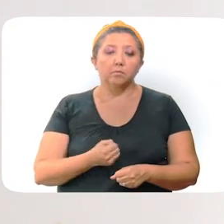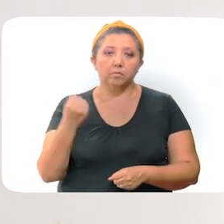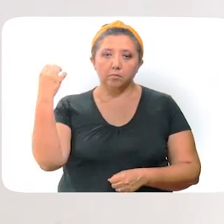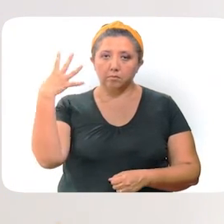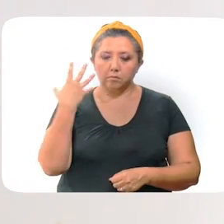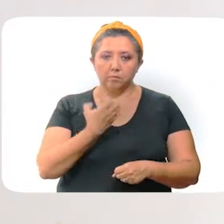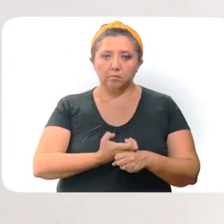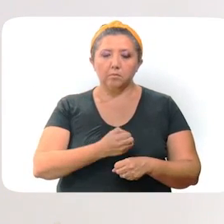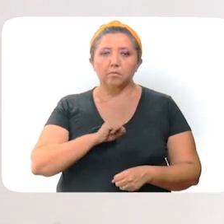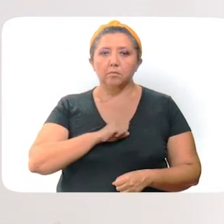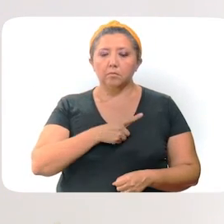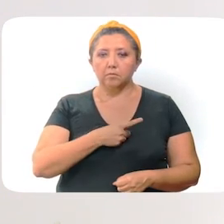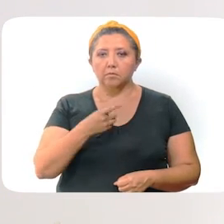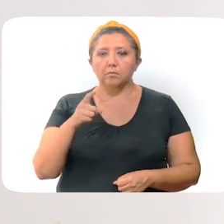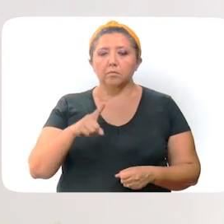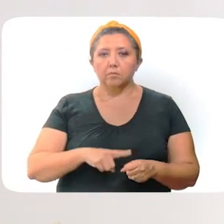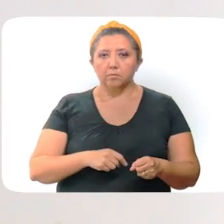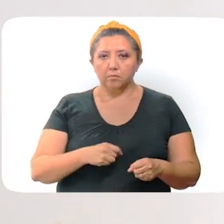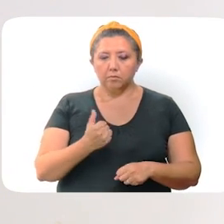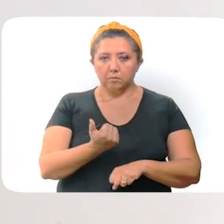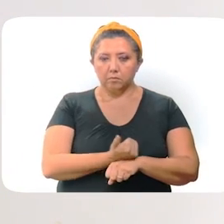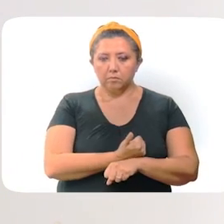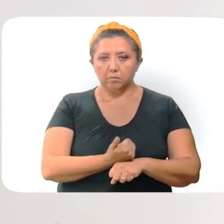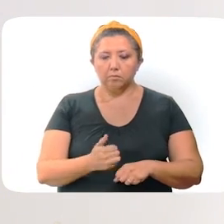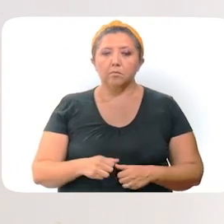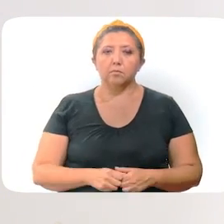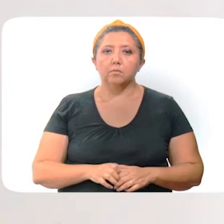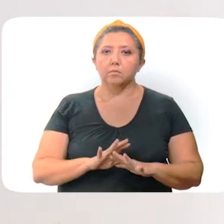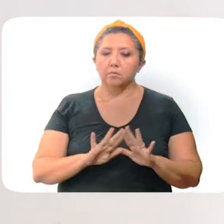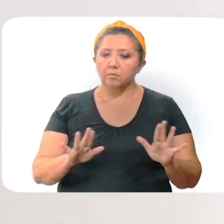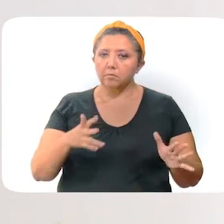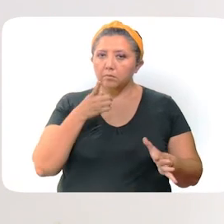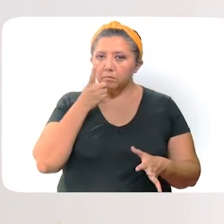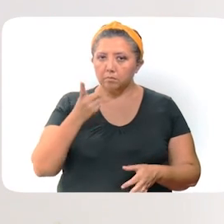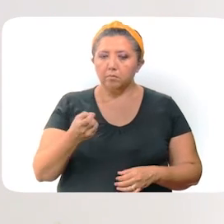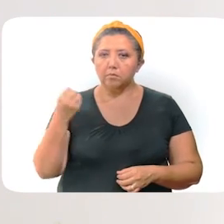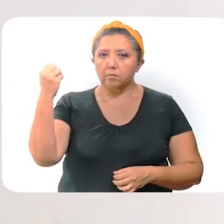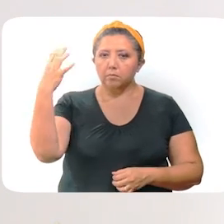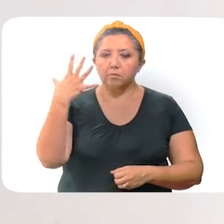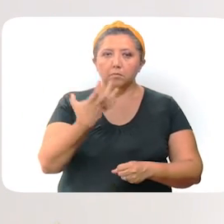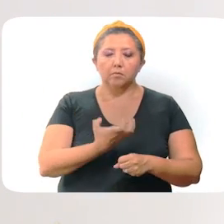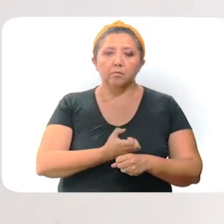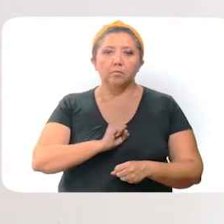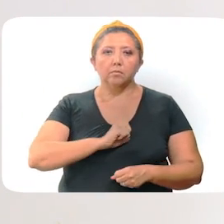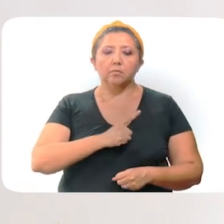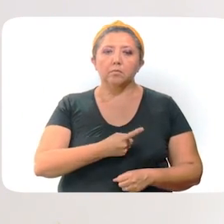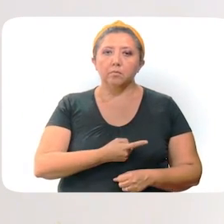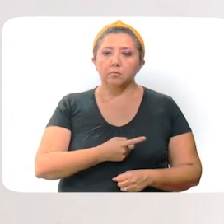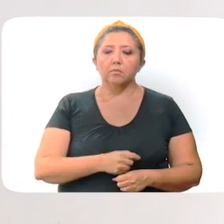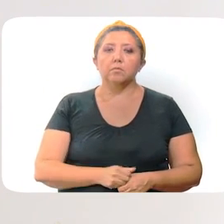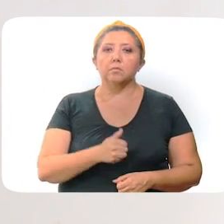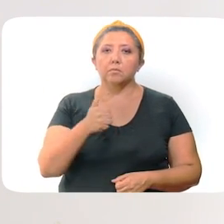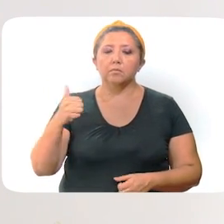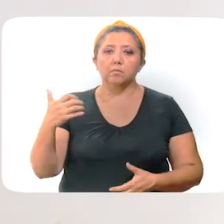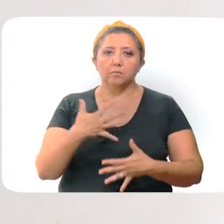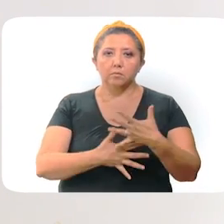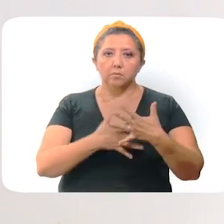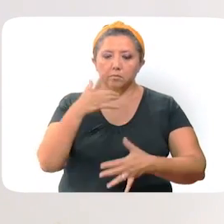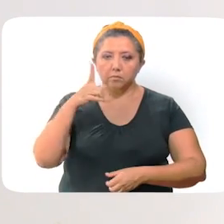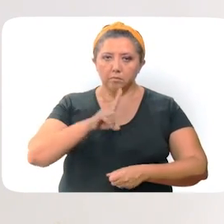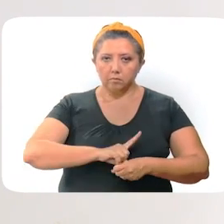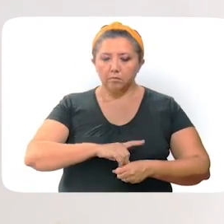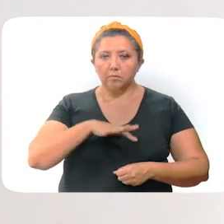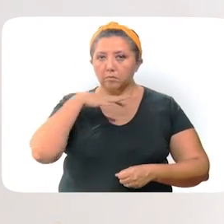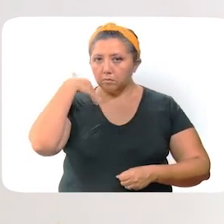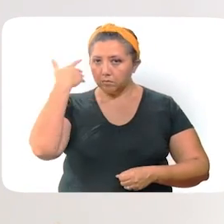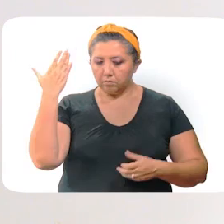semáforo estatal de salud marcan color amarillo. Como se ha informado, el semáforo estatal de salud se va a dar a conocer cada 15